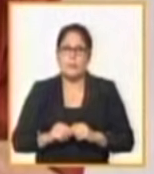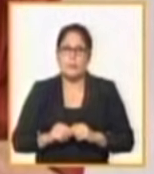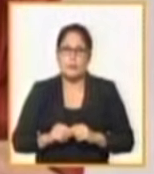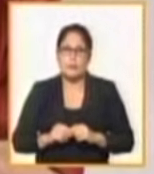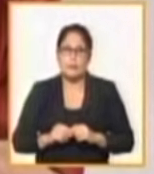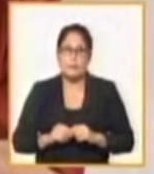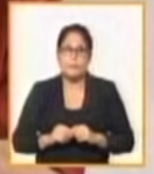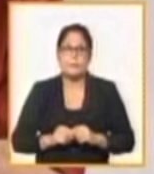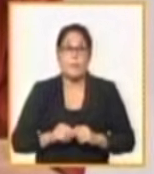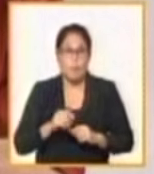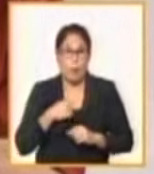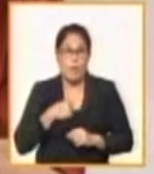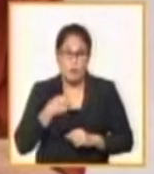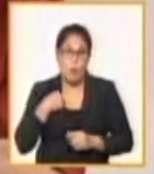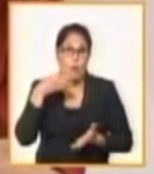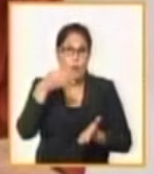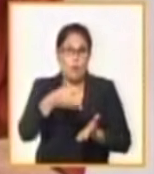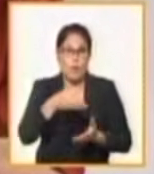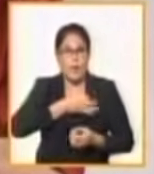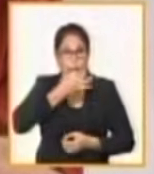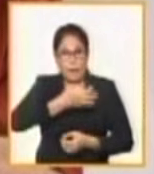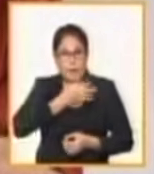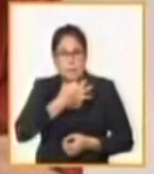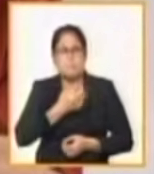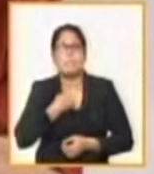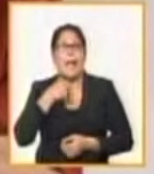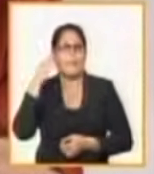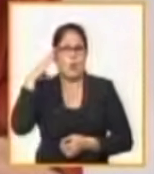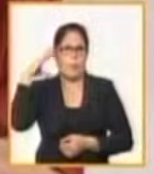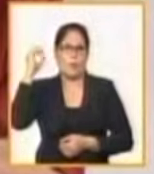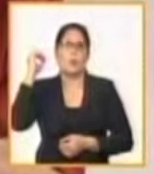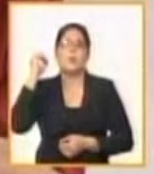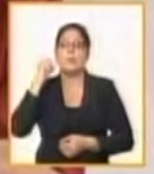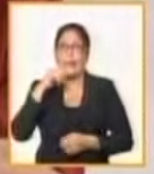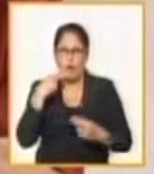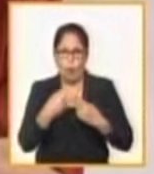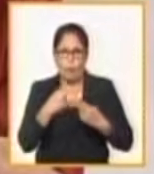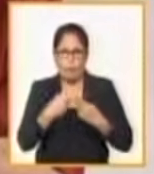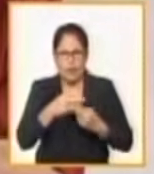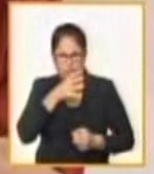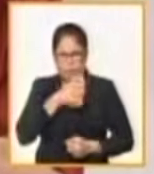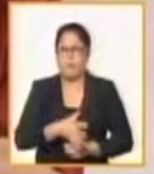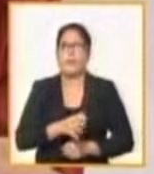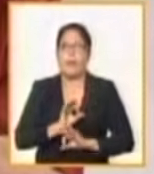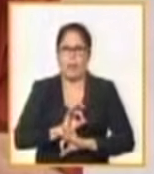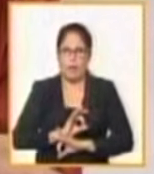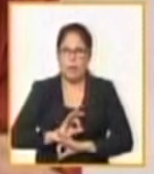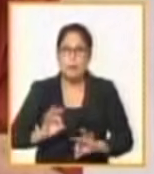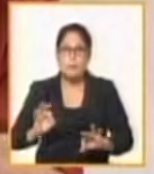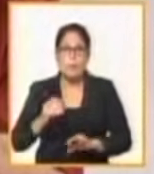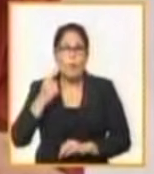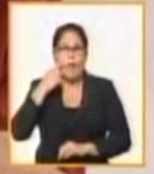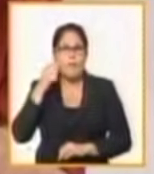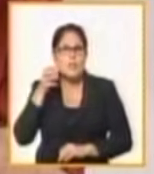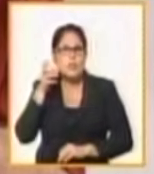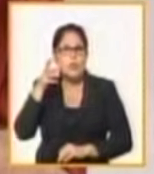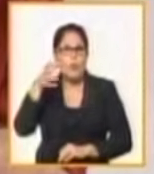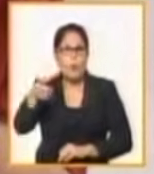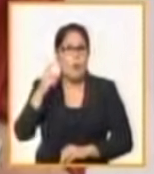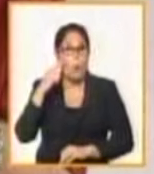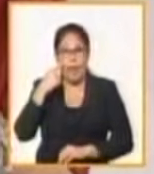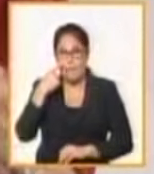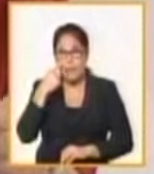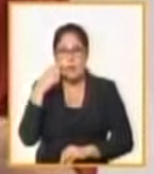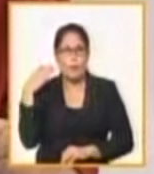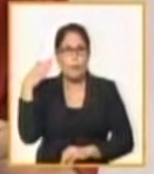me convenció a mí de que había que confiar en ese hombre, que ese hombre tenía una visión integral,